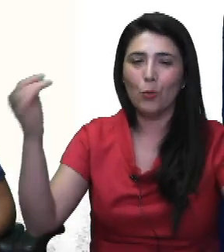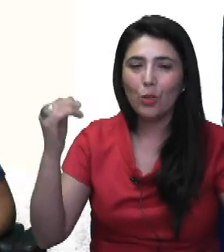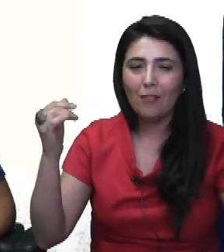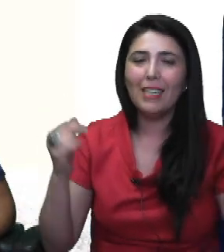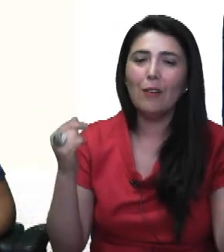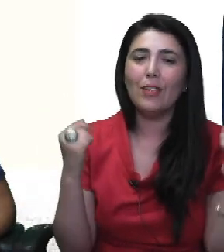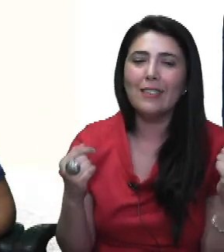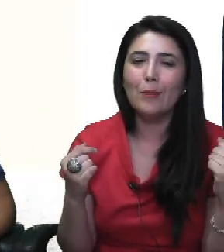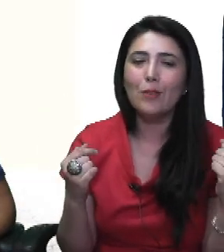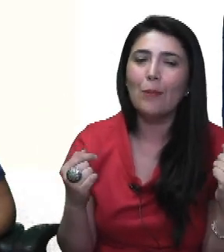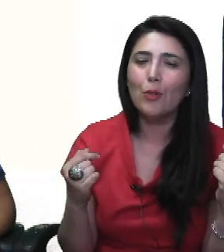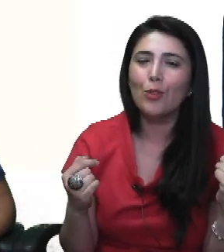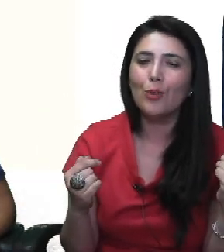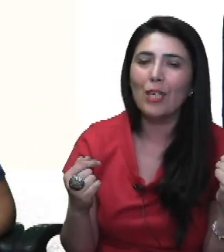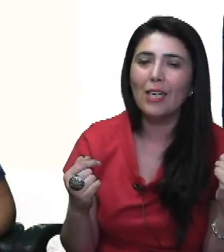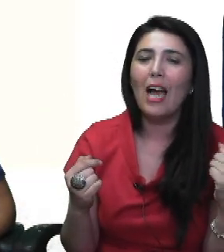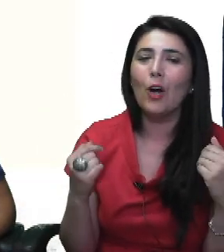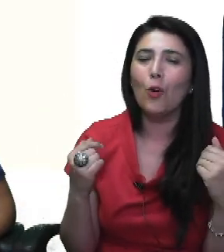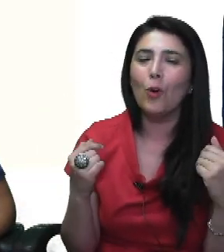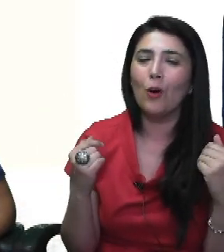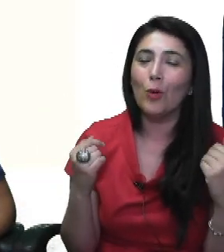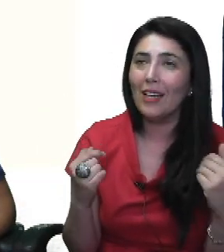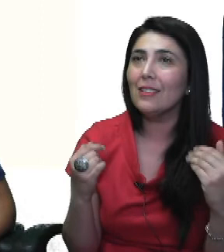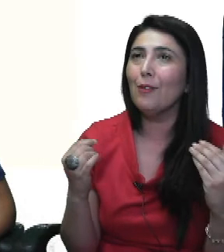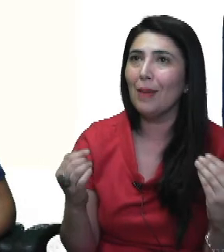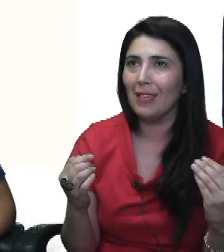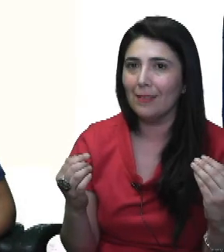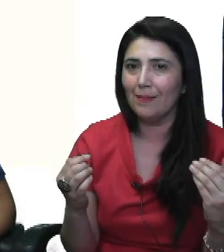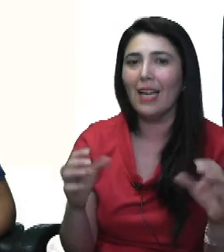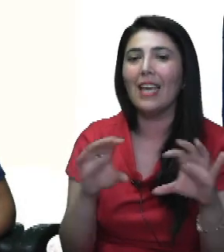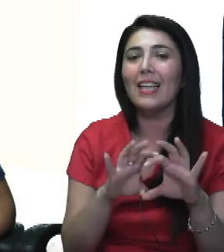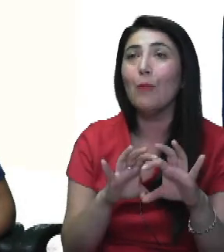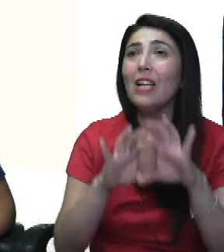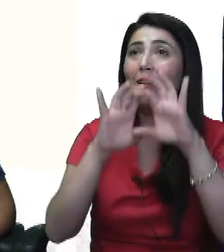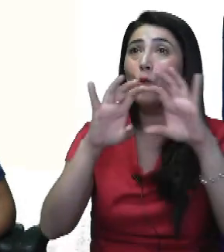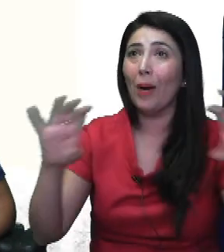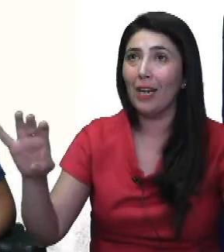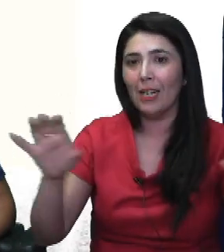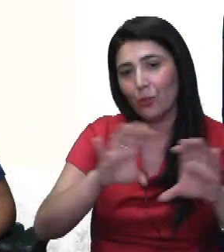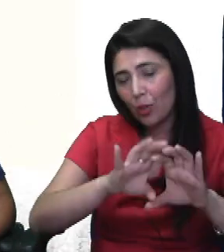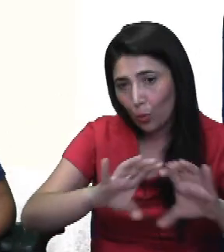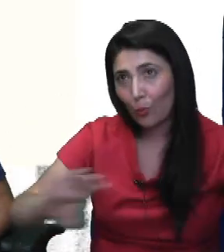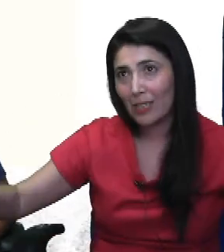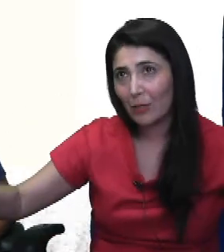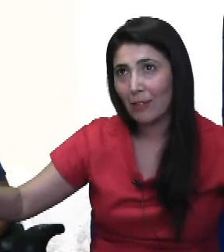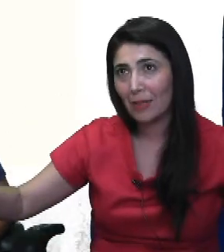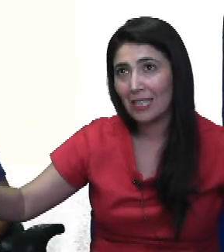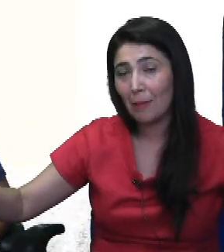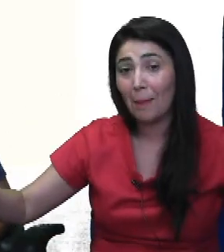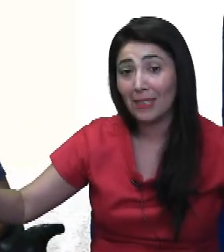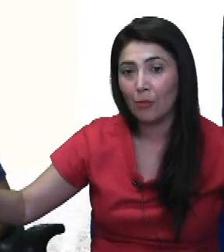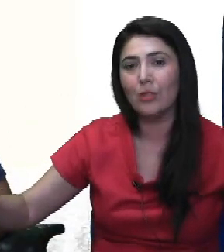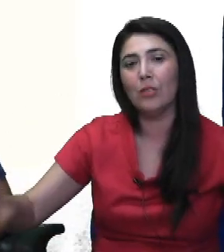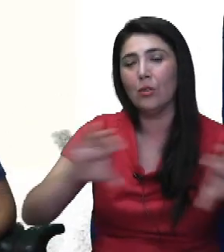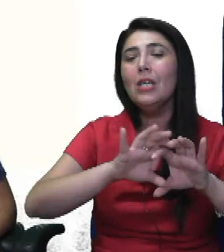está el segundo nivel, que es el fortalecimiento del apoyo psicosocial a comunidades y familias. Aquí ya tenemos el nivel grupal, el otro es un nivel bastante